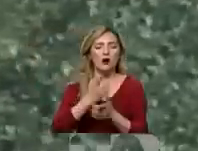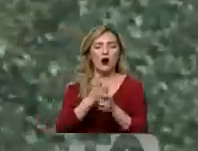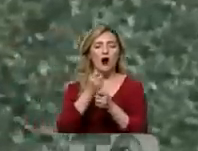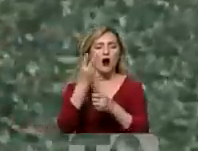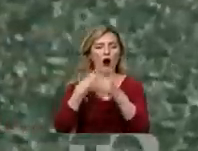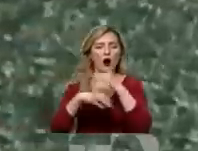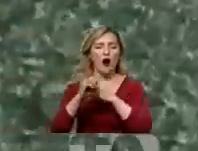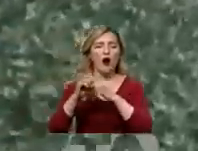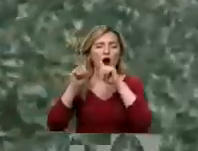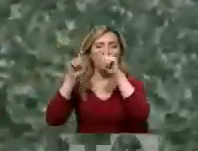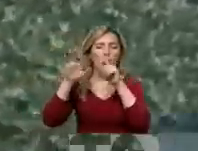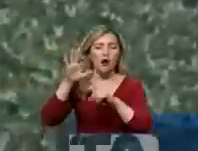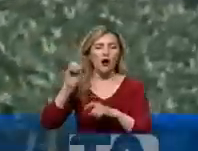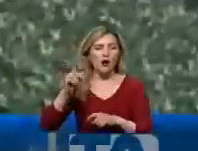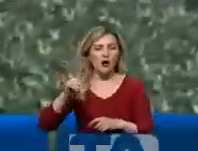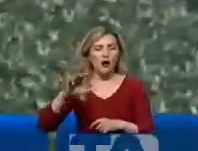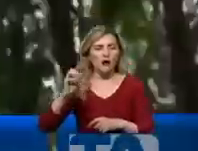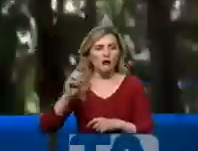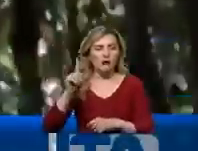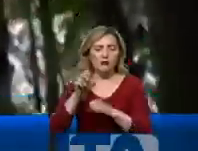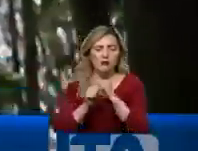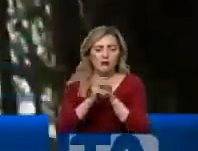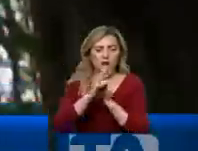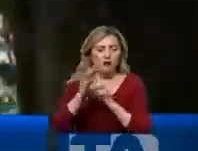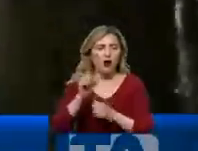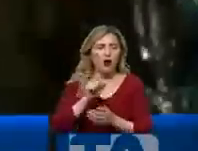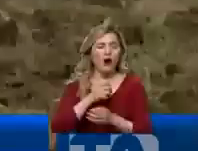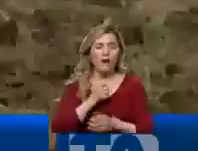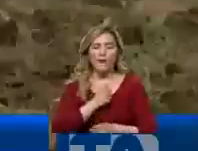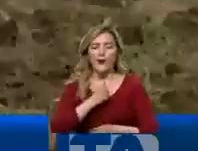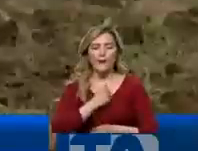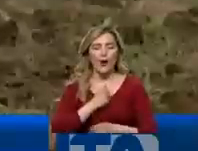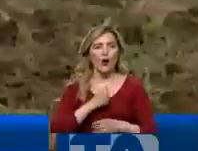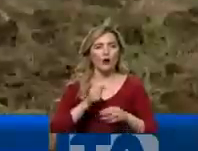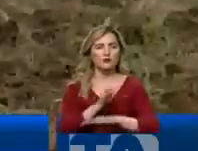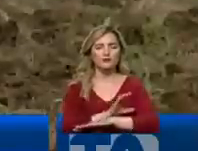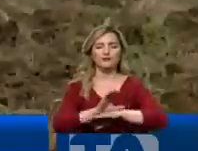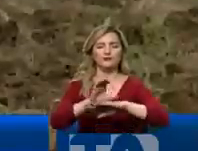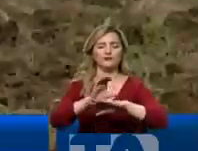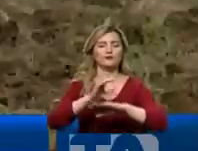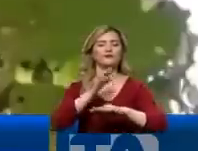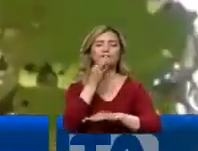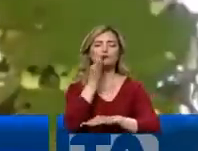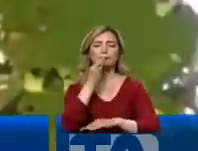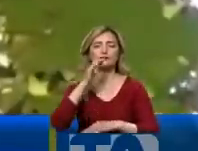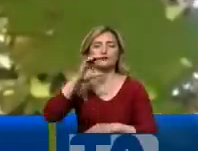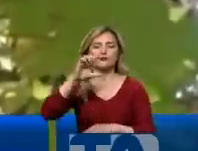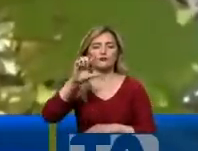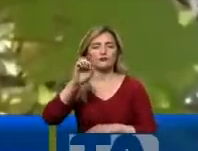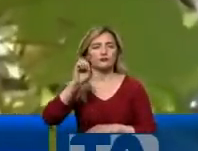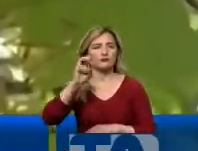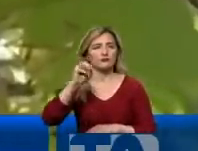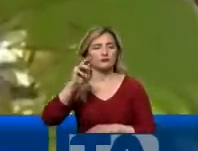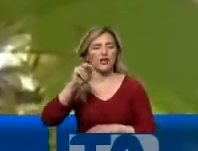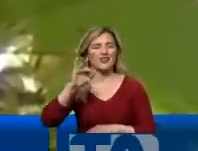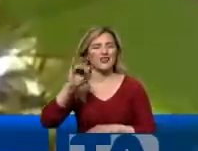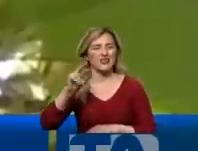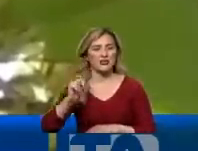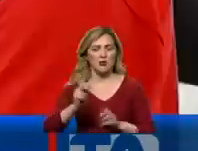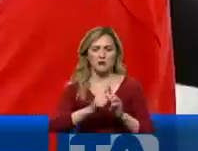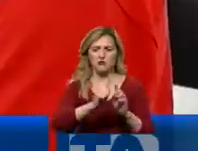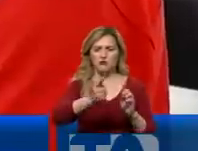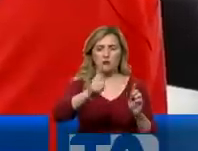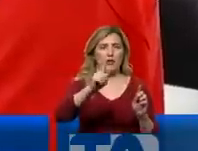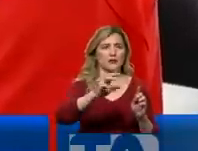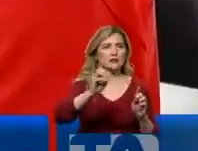Era un patrimonio de más de 60 años. El bosque de teca en la Hacienda La Clementina, en la provincia de Los Ríos, ocupaba más de 100